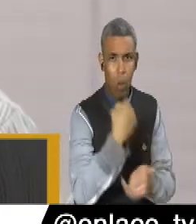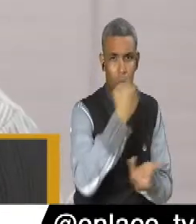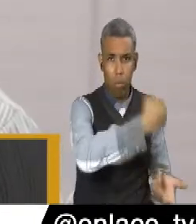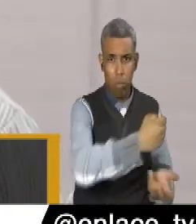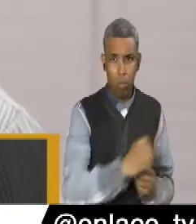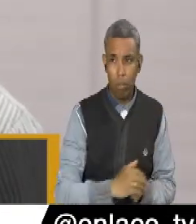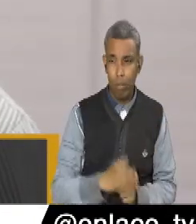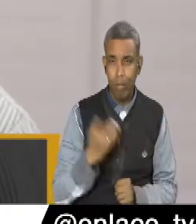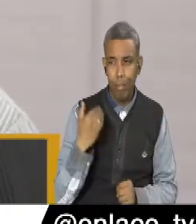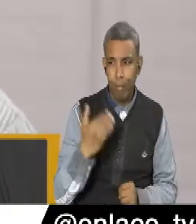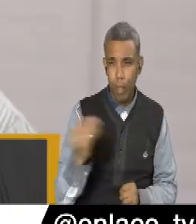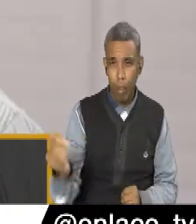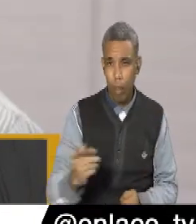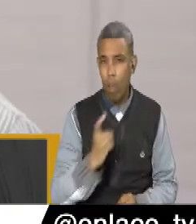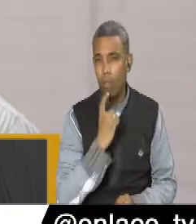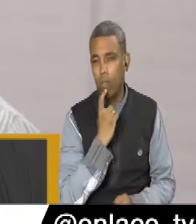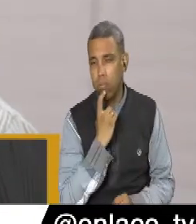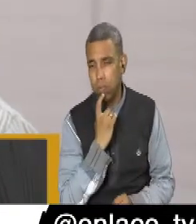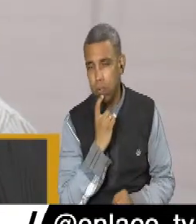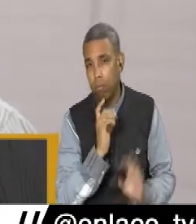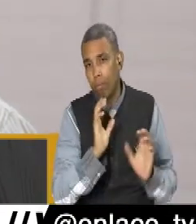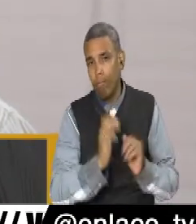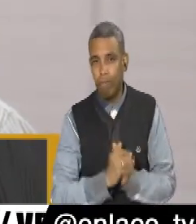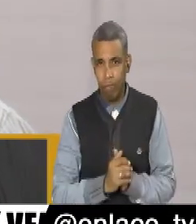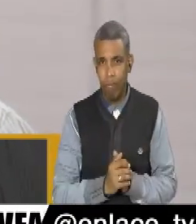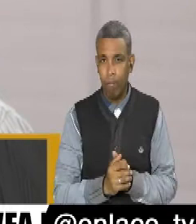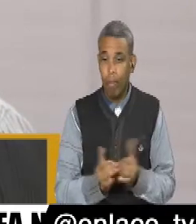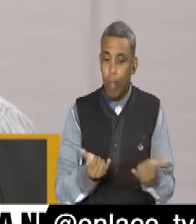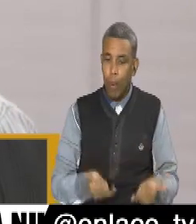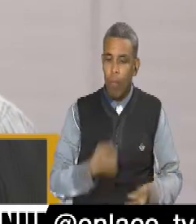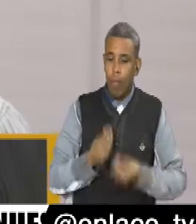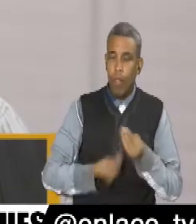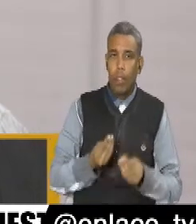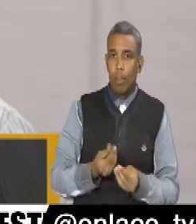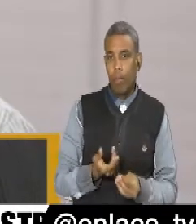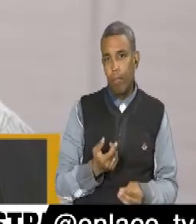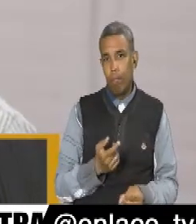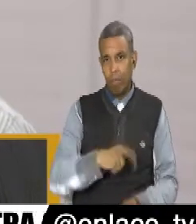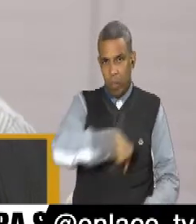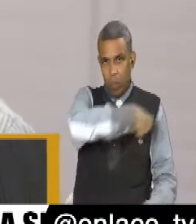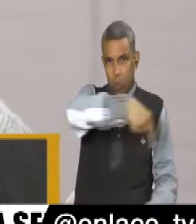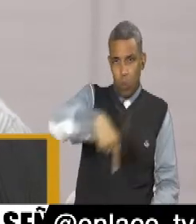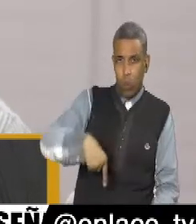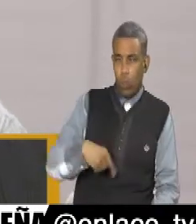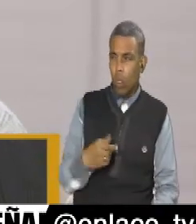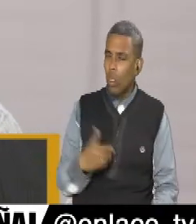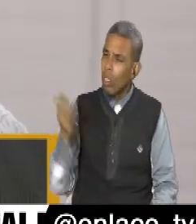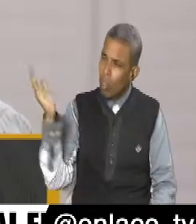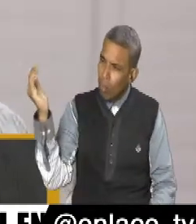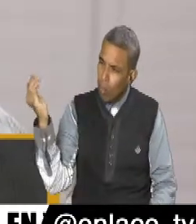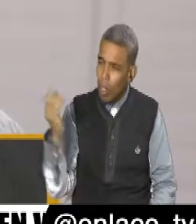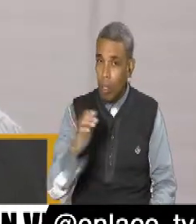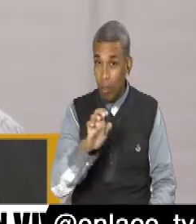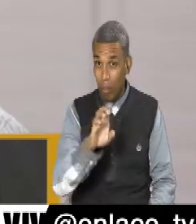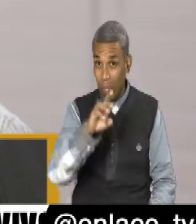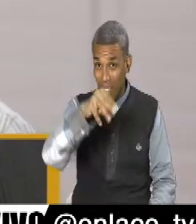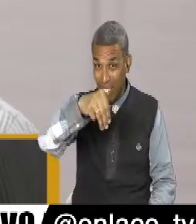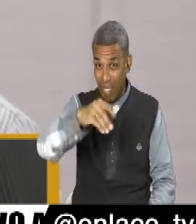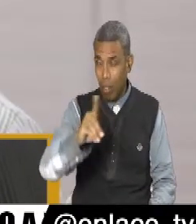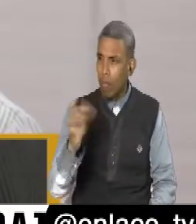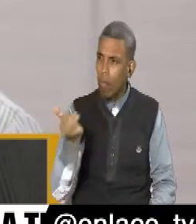del Magdalena Medio es llamarle la atención a la EPS EMDI Salud para que tenga claro que los servicios ahí se deben